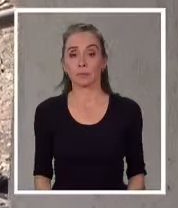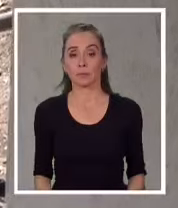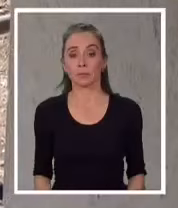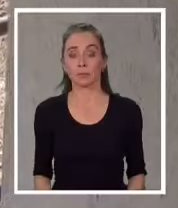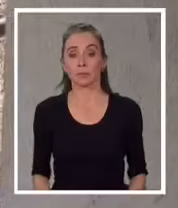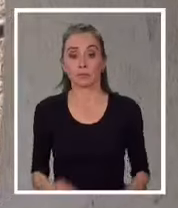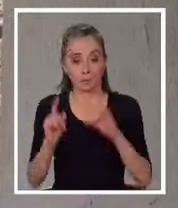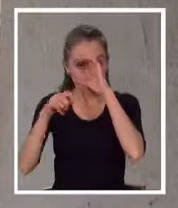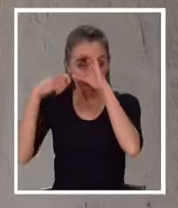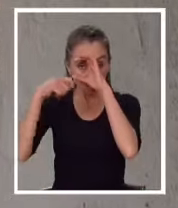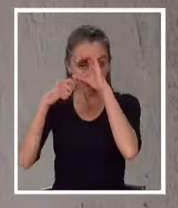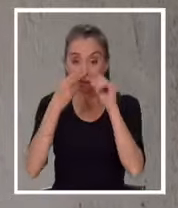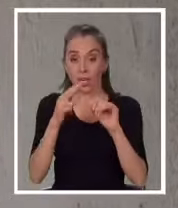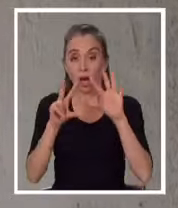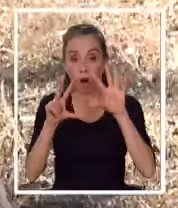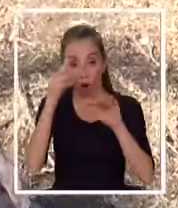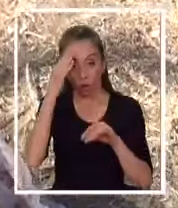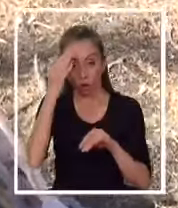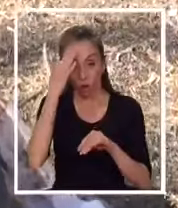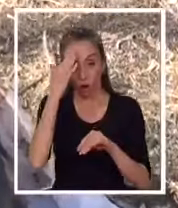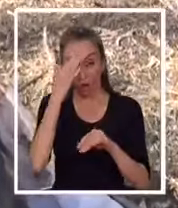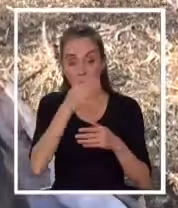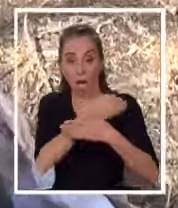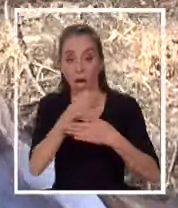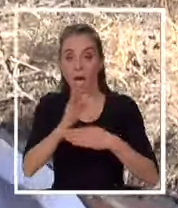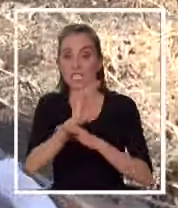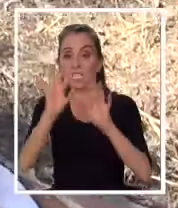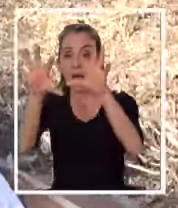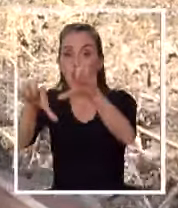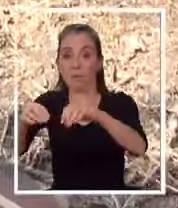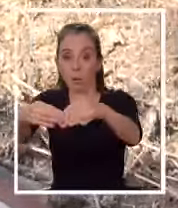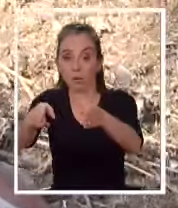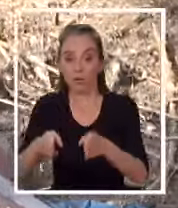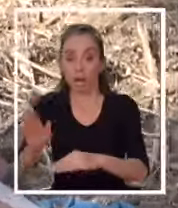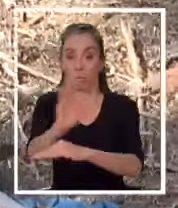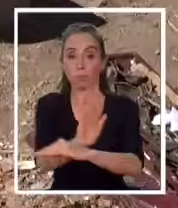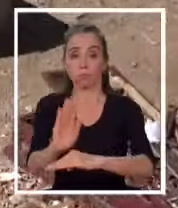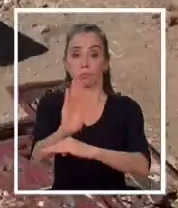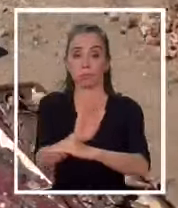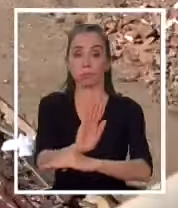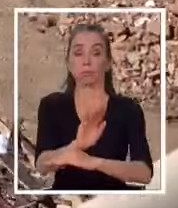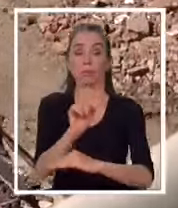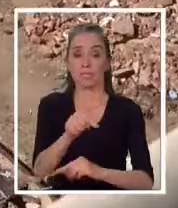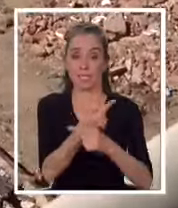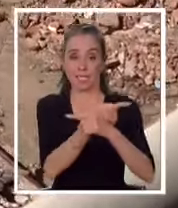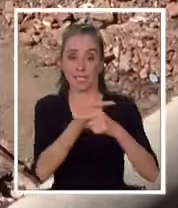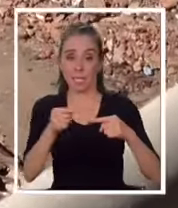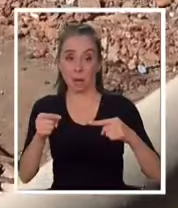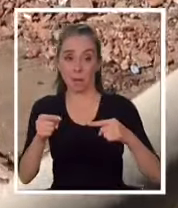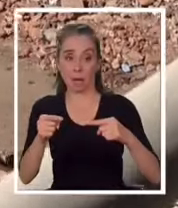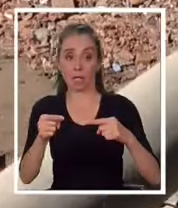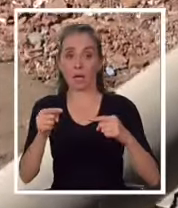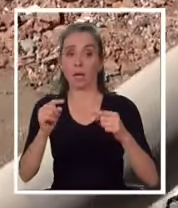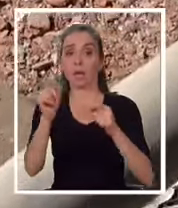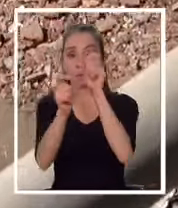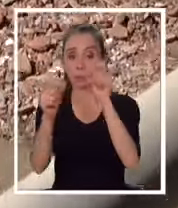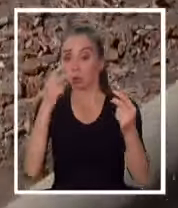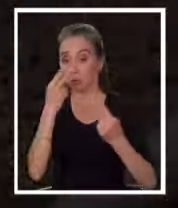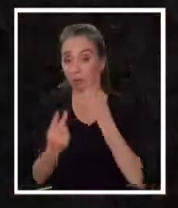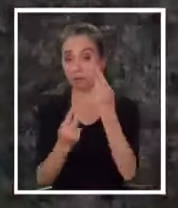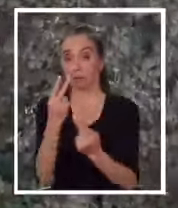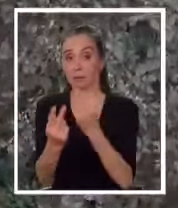El registro demuestra que en 8 días nadie retira los féretros, ataúdes que durante esta semana permanecen a la vista de